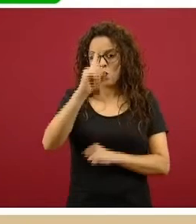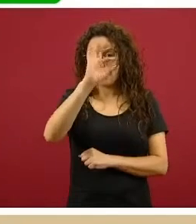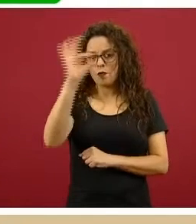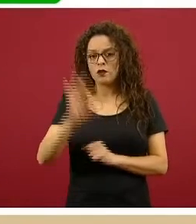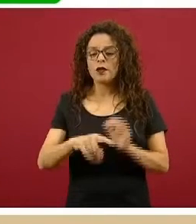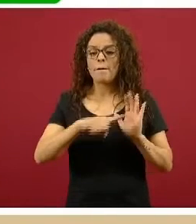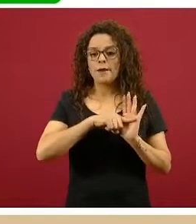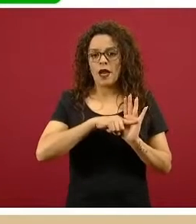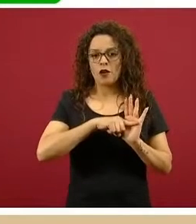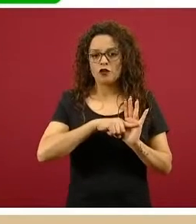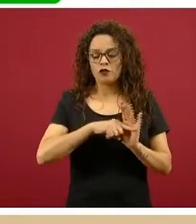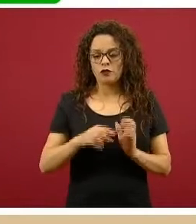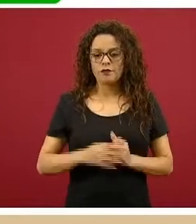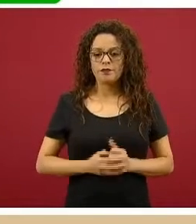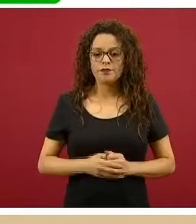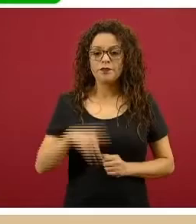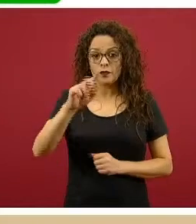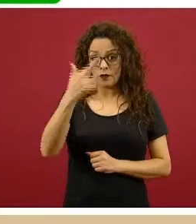como recordarán,